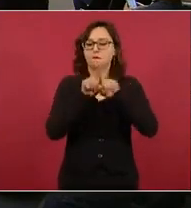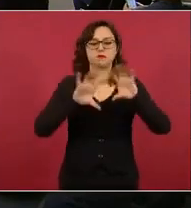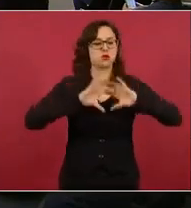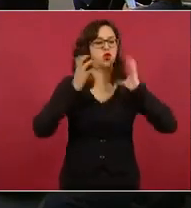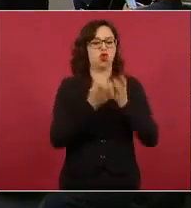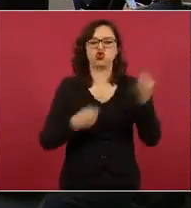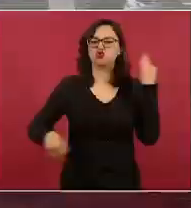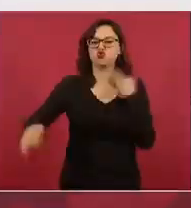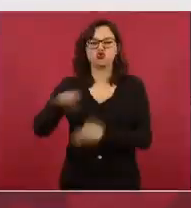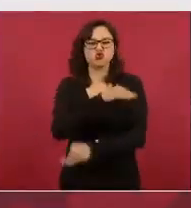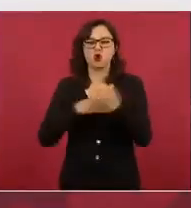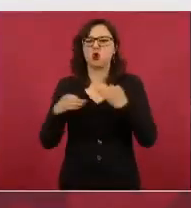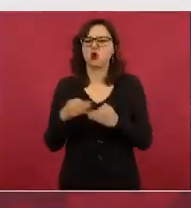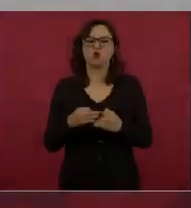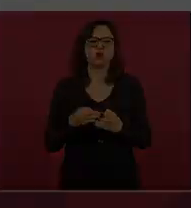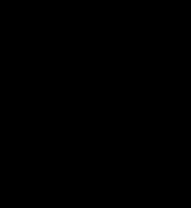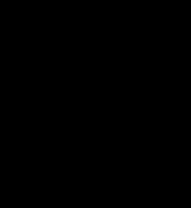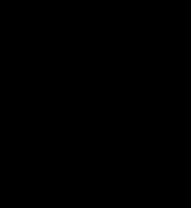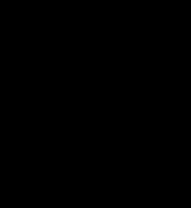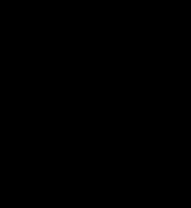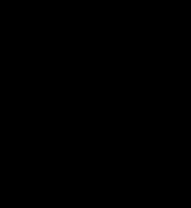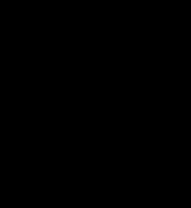todo lo quieren resolver.